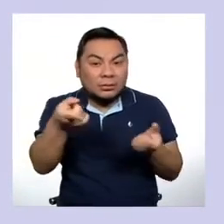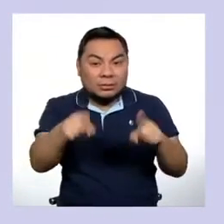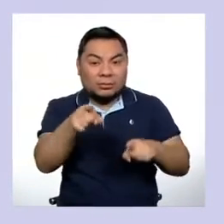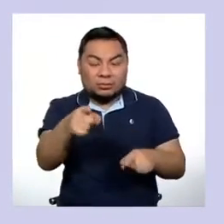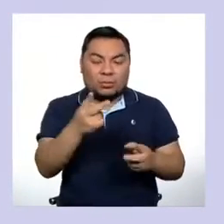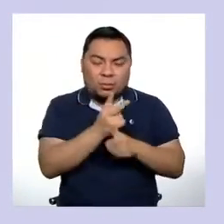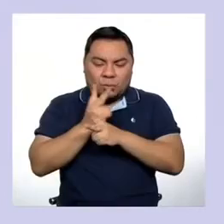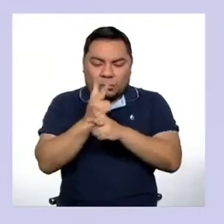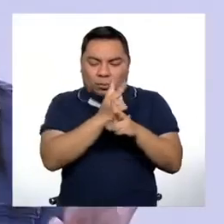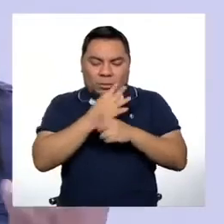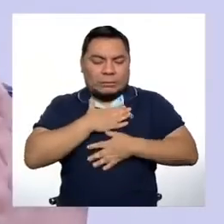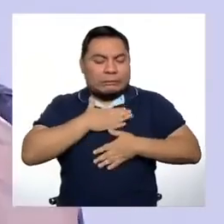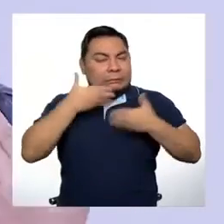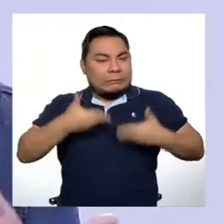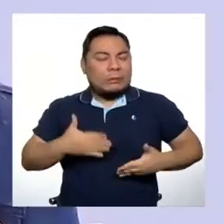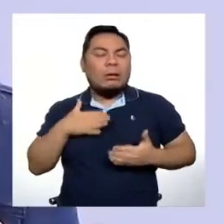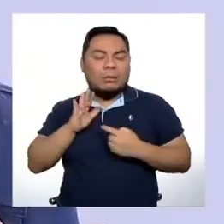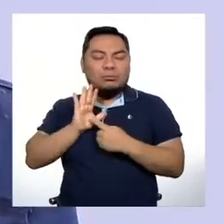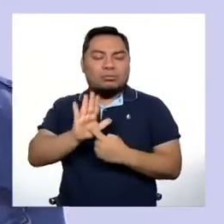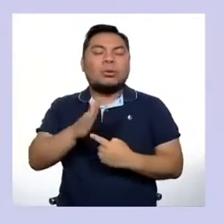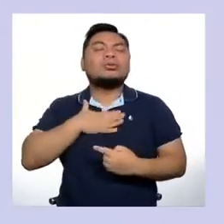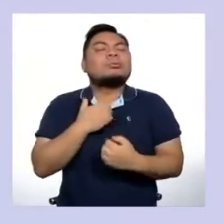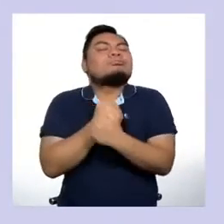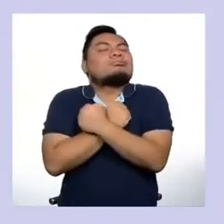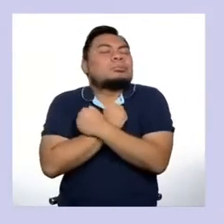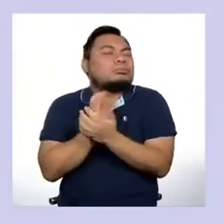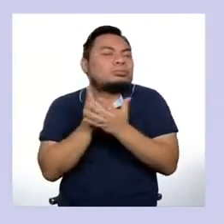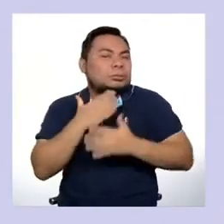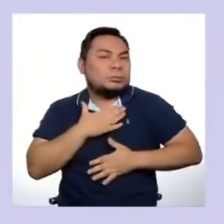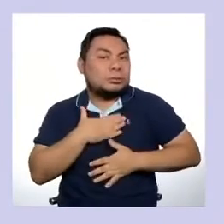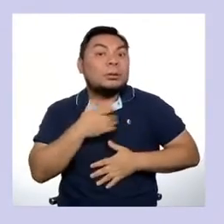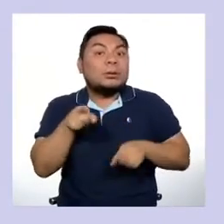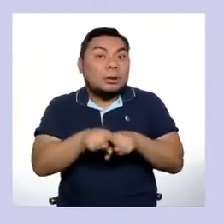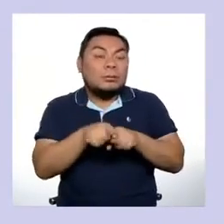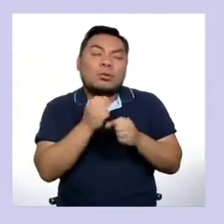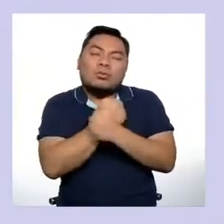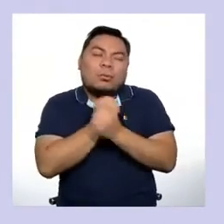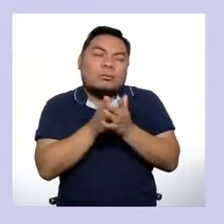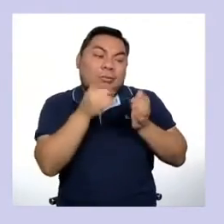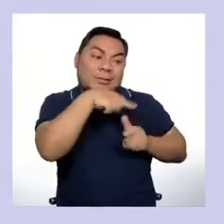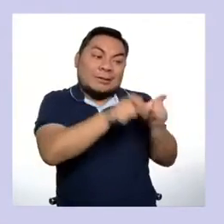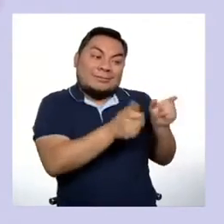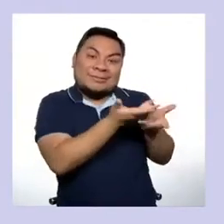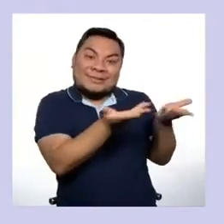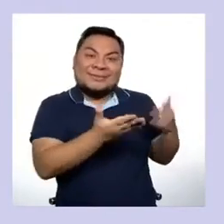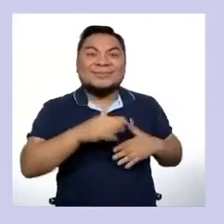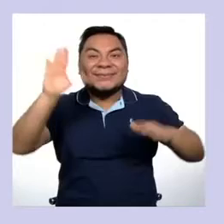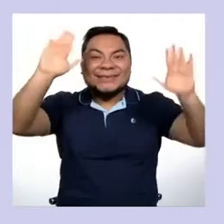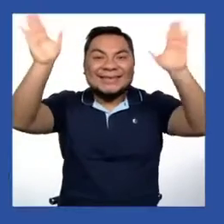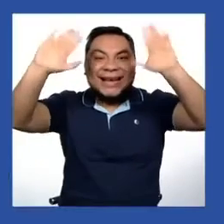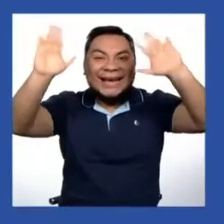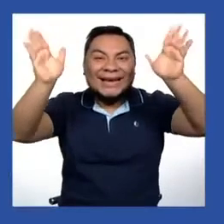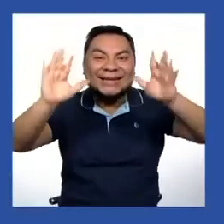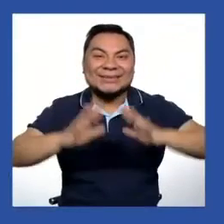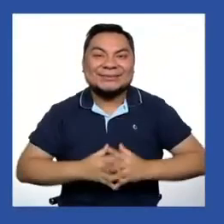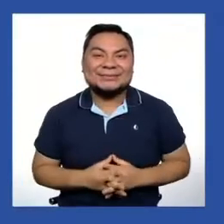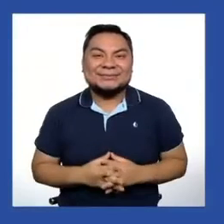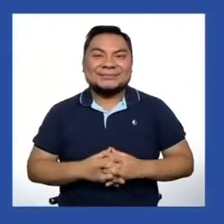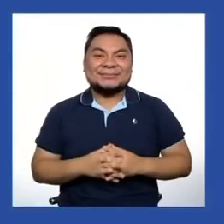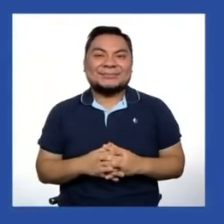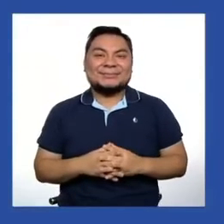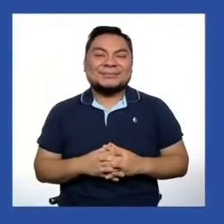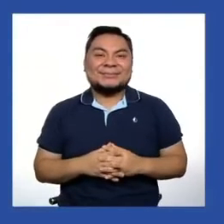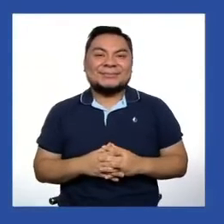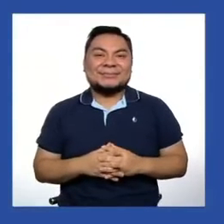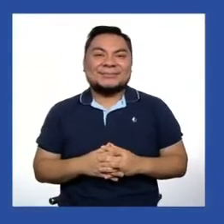nos cuidamos, demostramos cuánto nos queremos y sobre todo, cuánto queremos a los demás. ¡Chao!